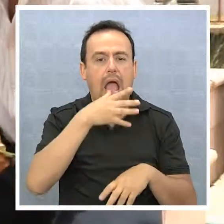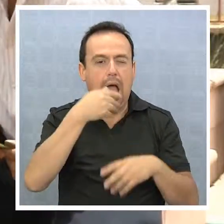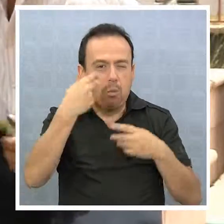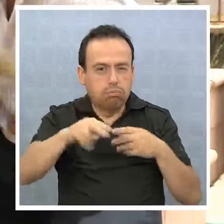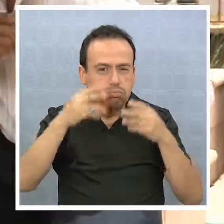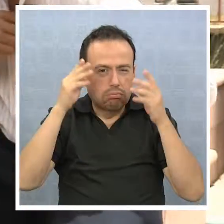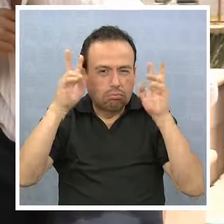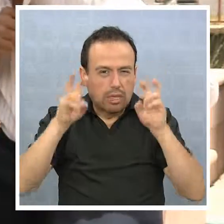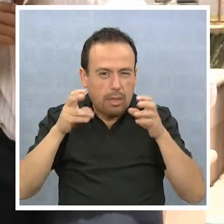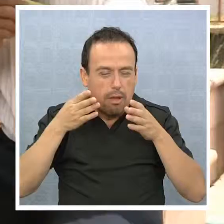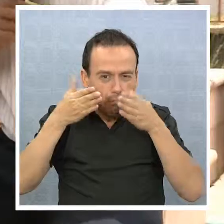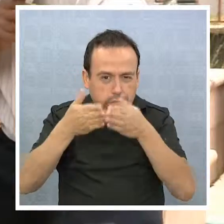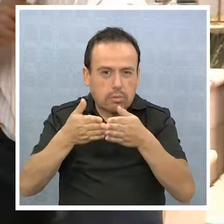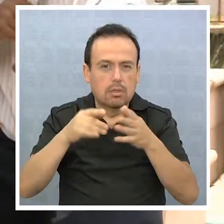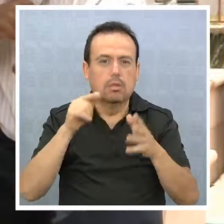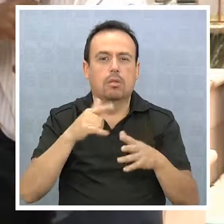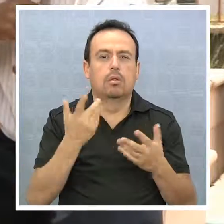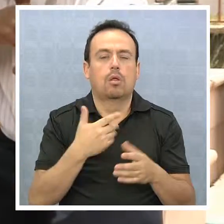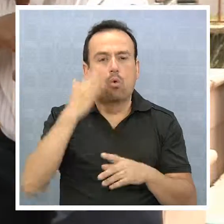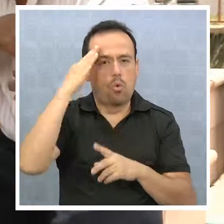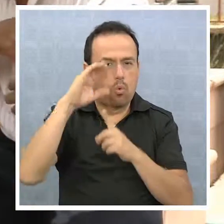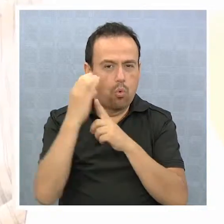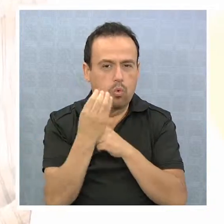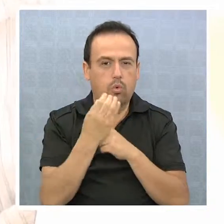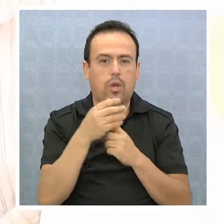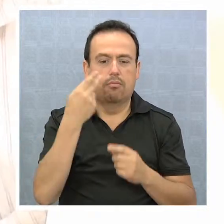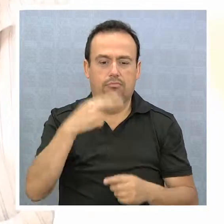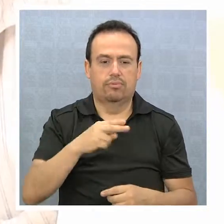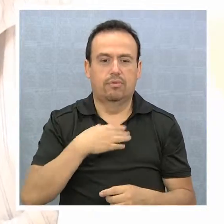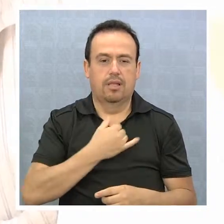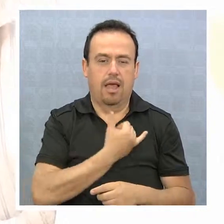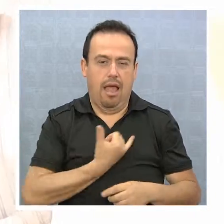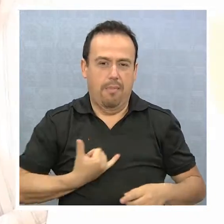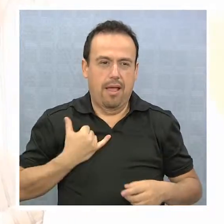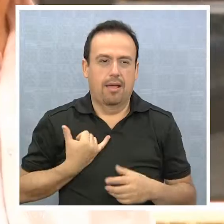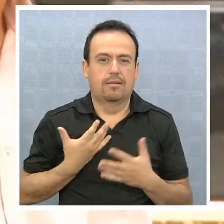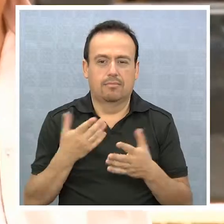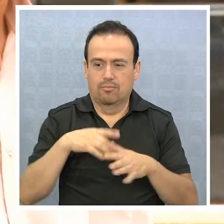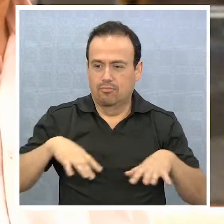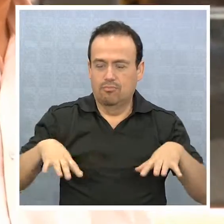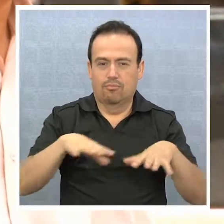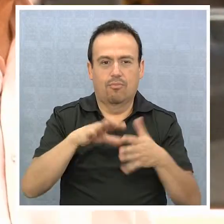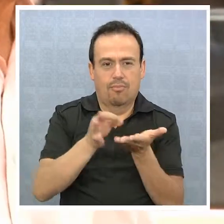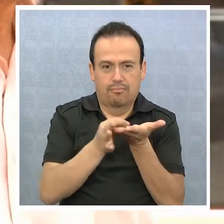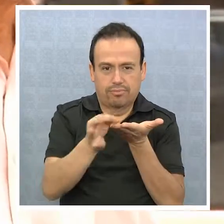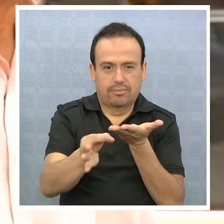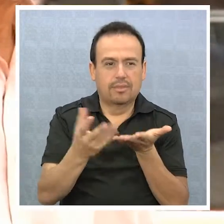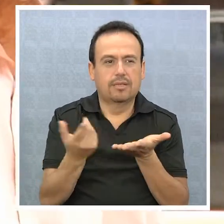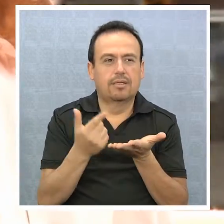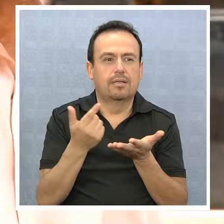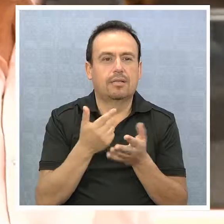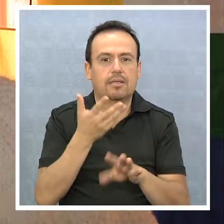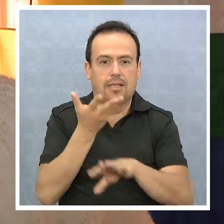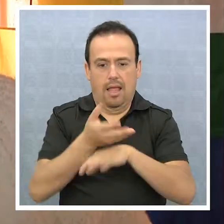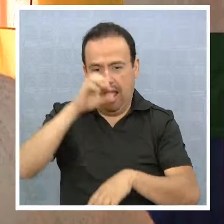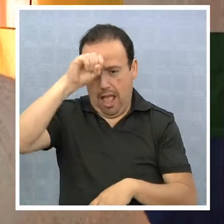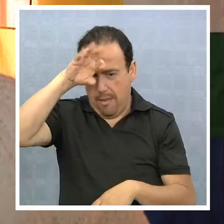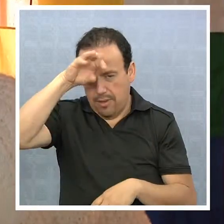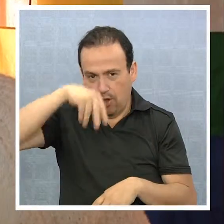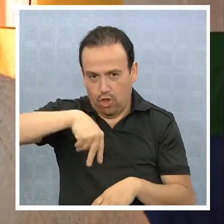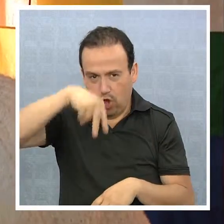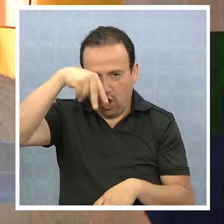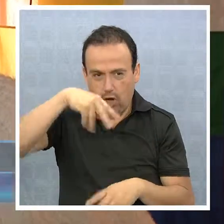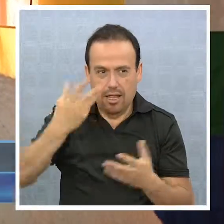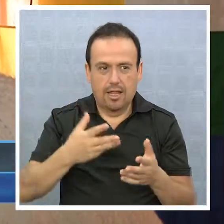al recurso hídrico por su incidencia en la cultura nativa regional pues ahora sabemos que es donde hay minería